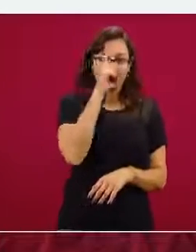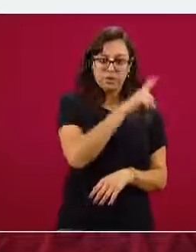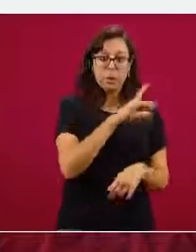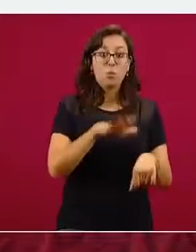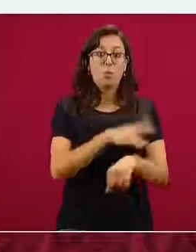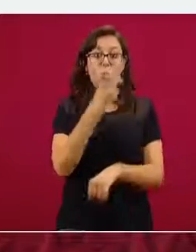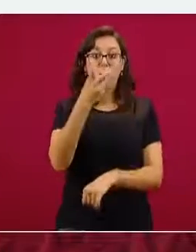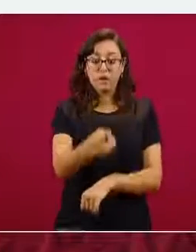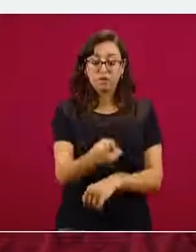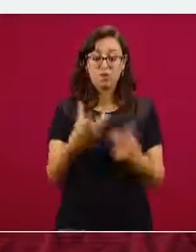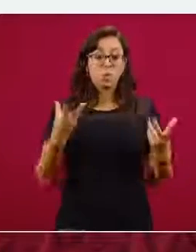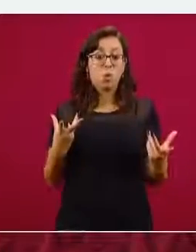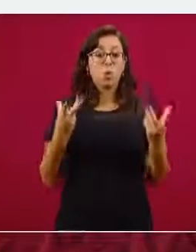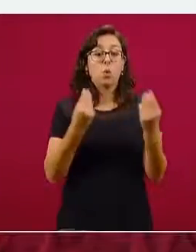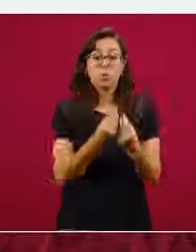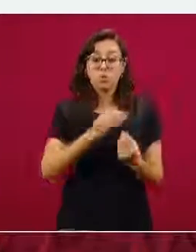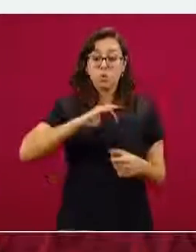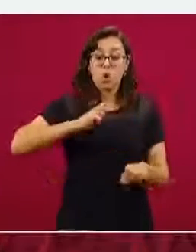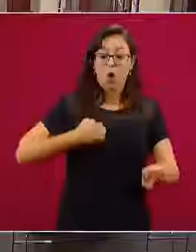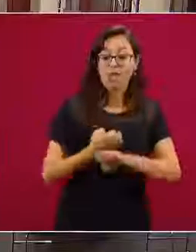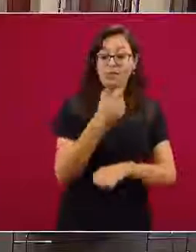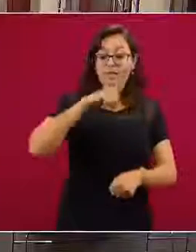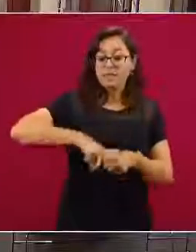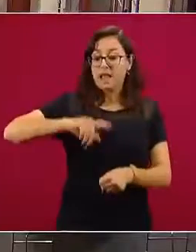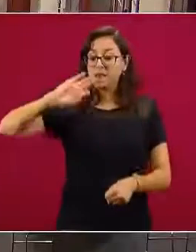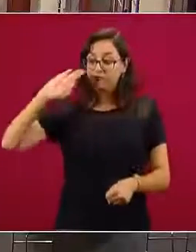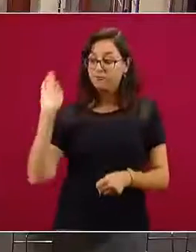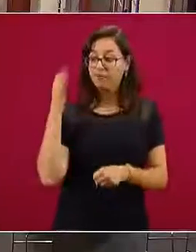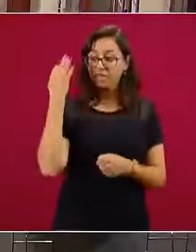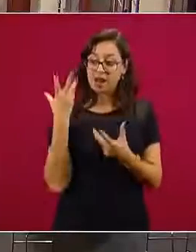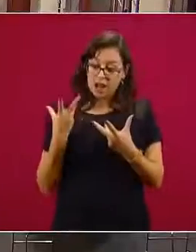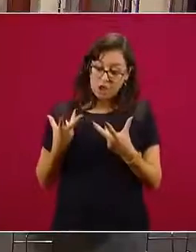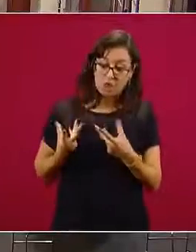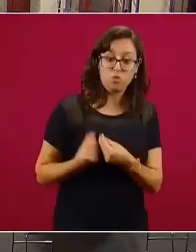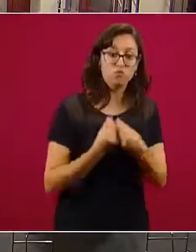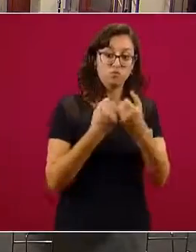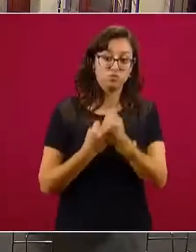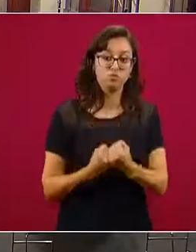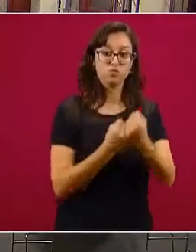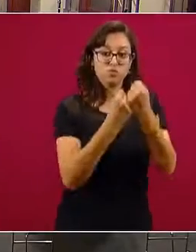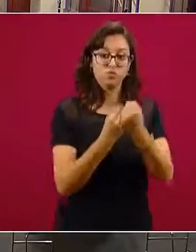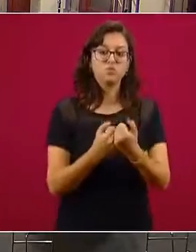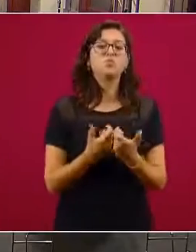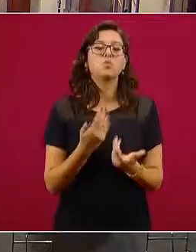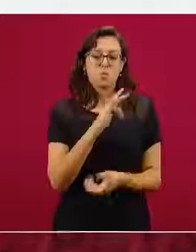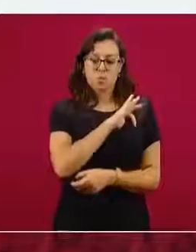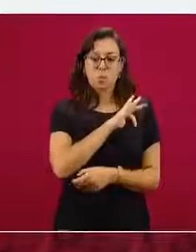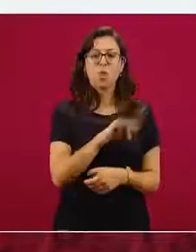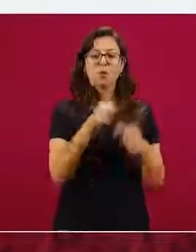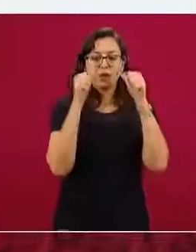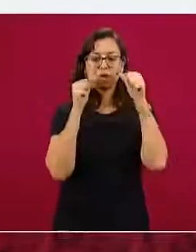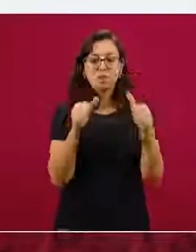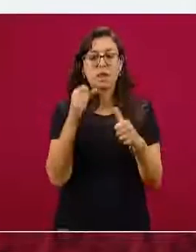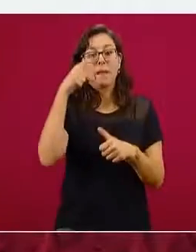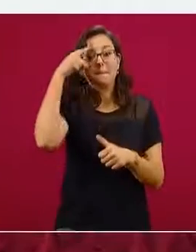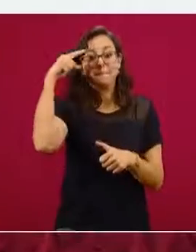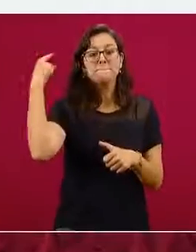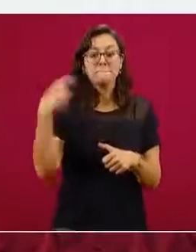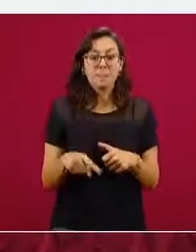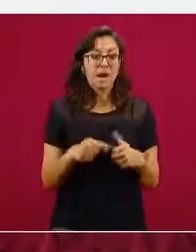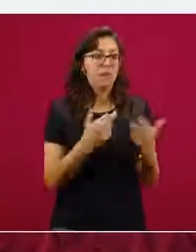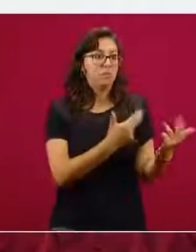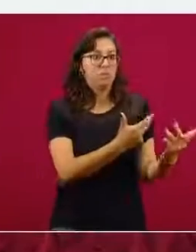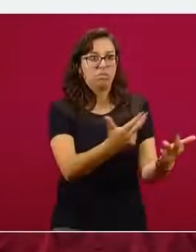entramos con un frente común, pues ahí es donde se ven realmente los resultados para detener estos procesos destructivos